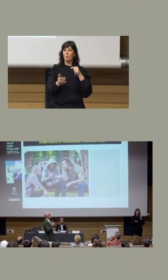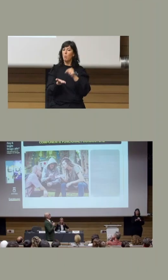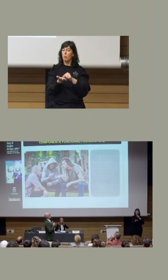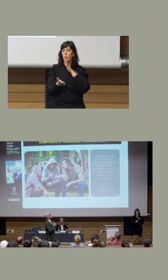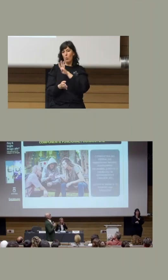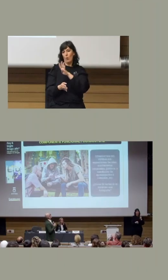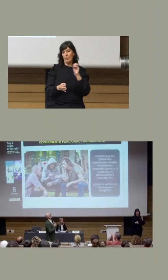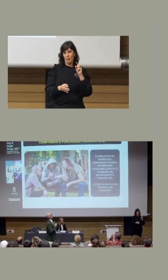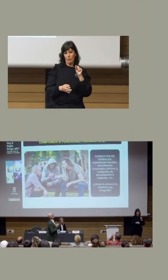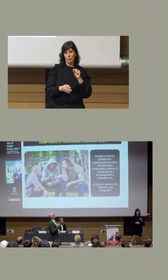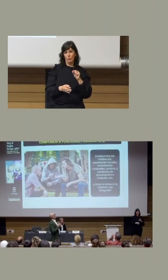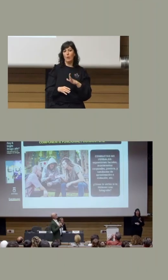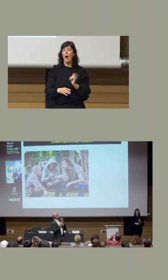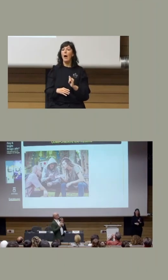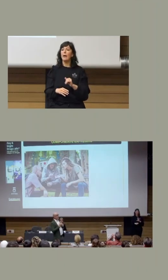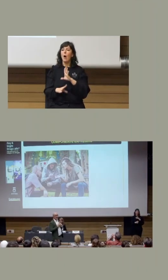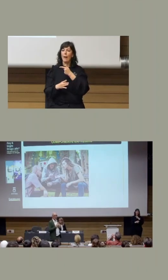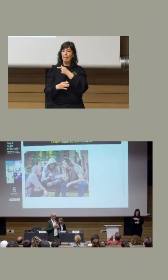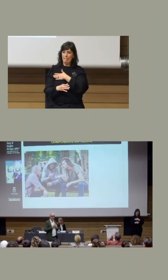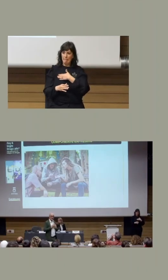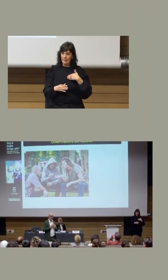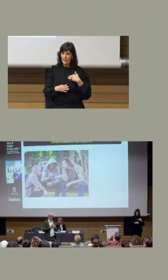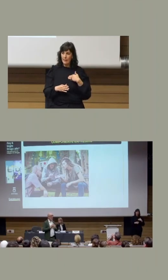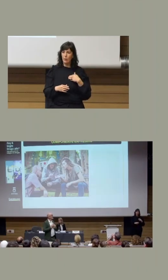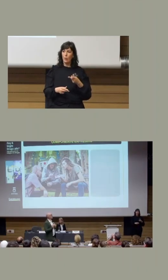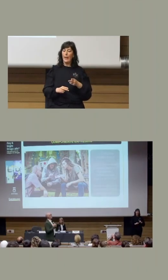quiero que esta respuesta funcional